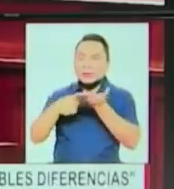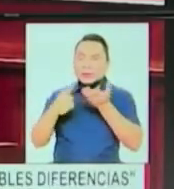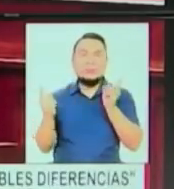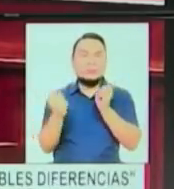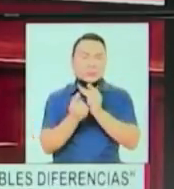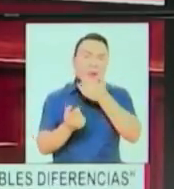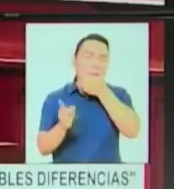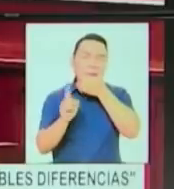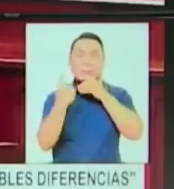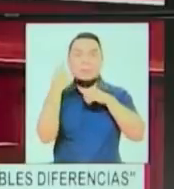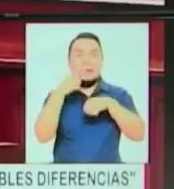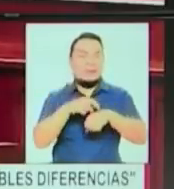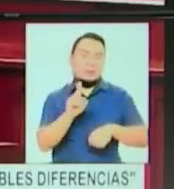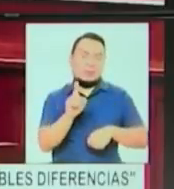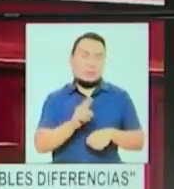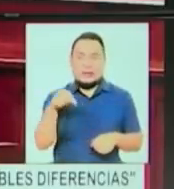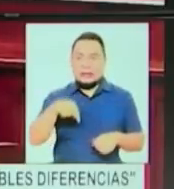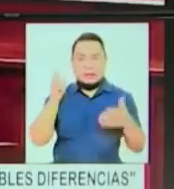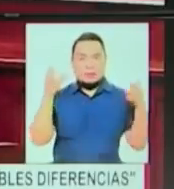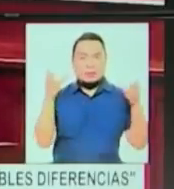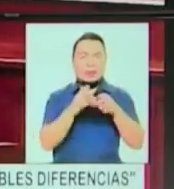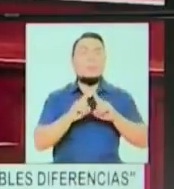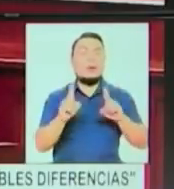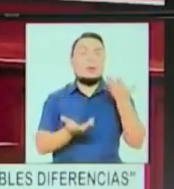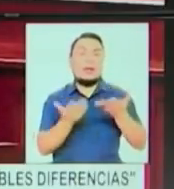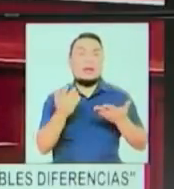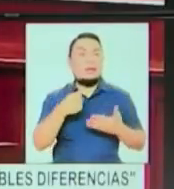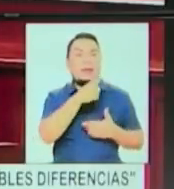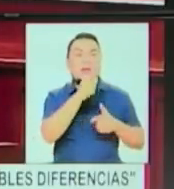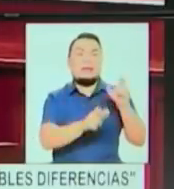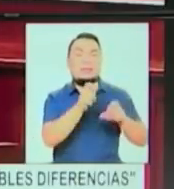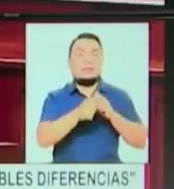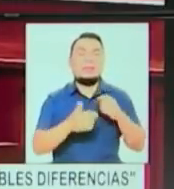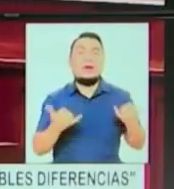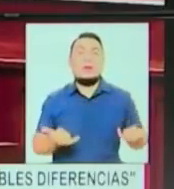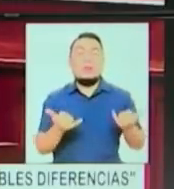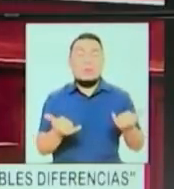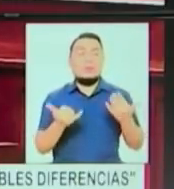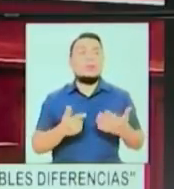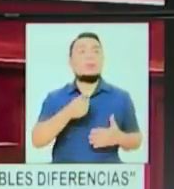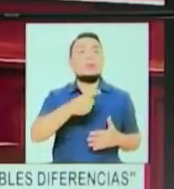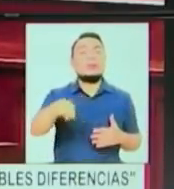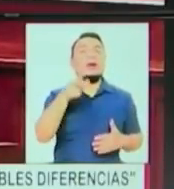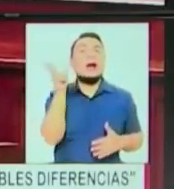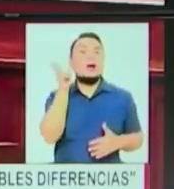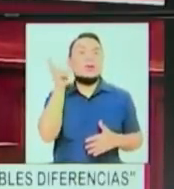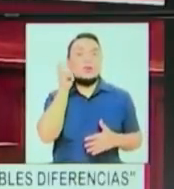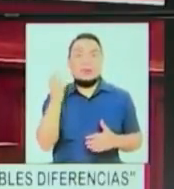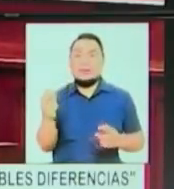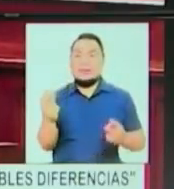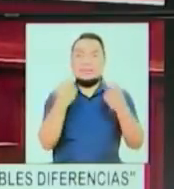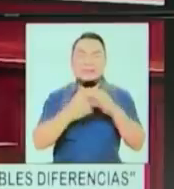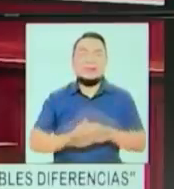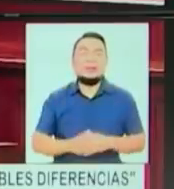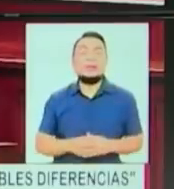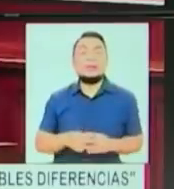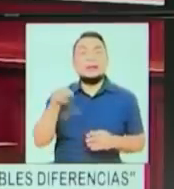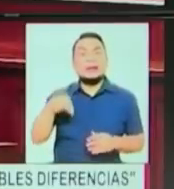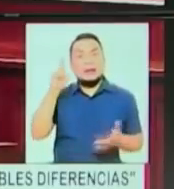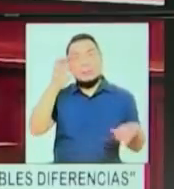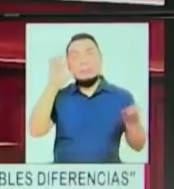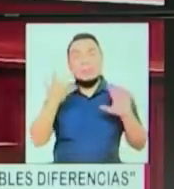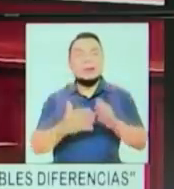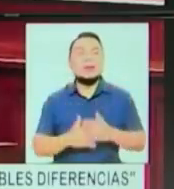Ejemplo, la estatizar el gas, que es lo que ha dicho el presidente, señor Aníbal Torres. Estatizar, de